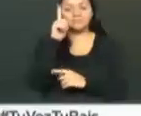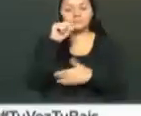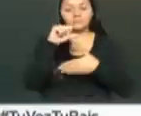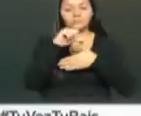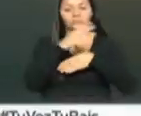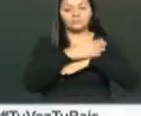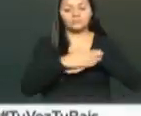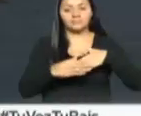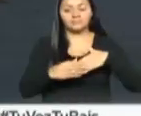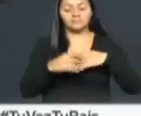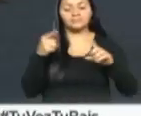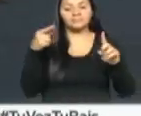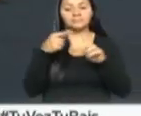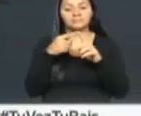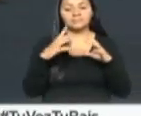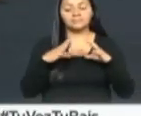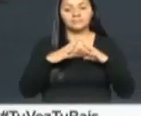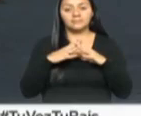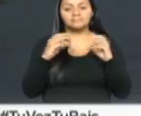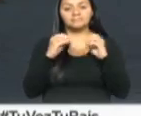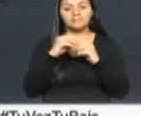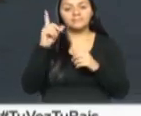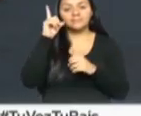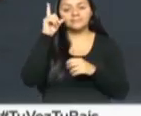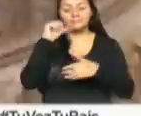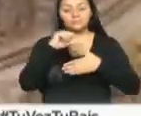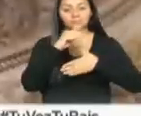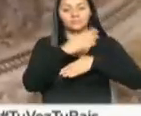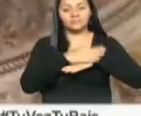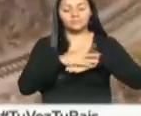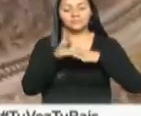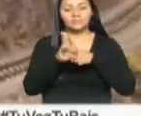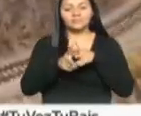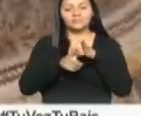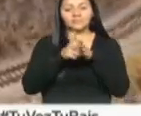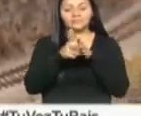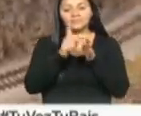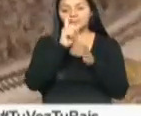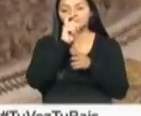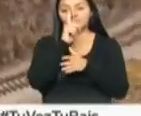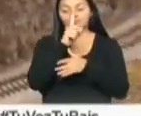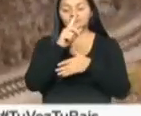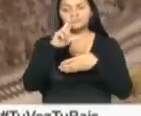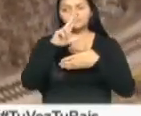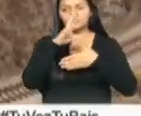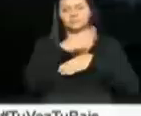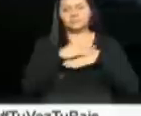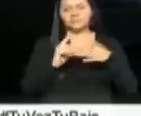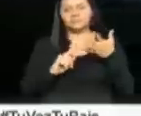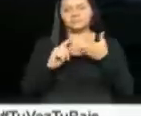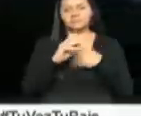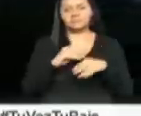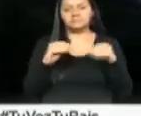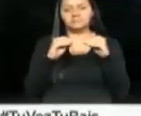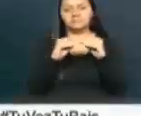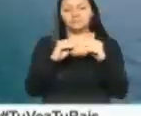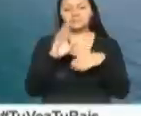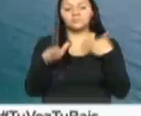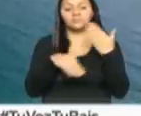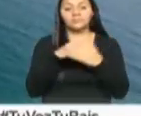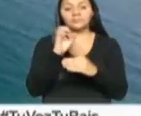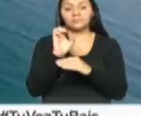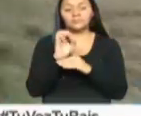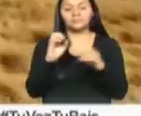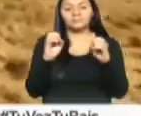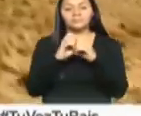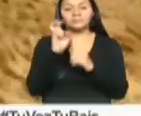Sudamérica, Destino de Vacaciones Líder de Sudamérica, Tren Lujo Líder de Sudamérica, entre otros. Todos los ecuatorianos y